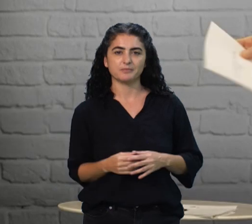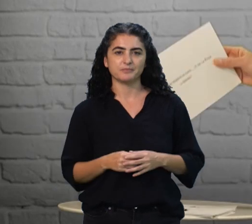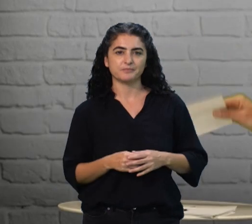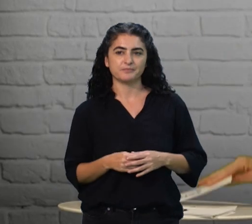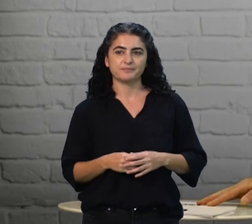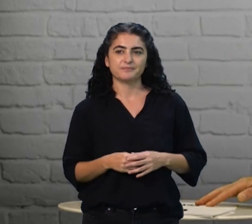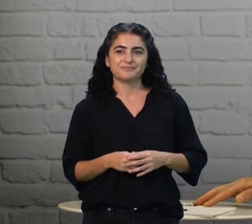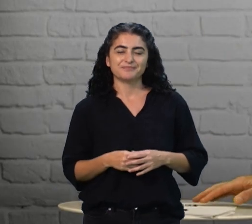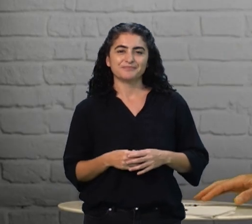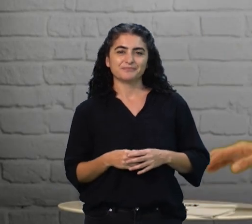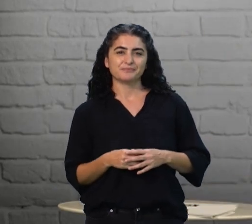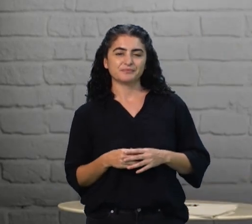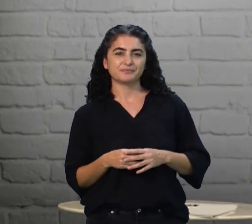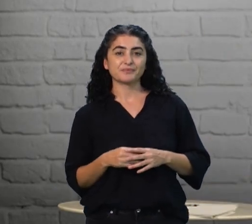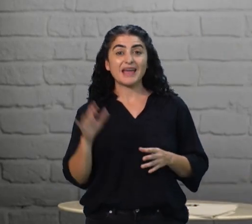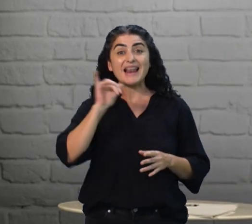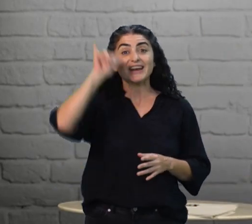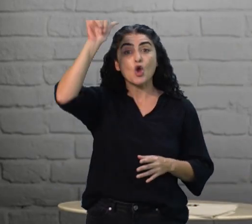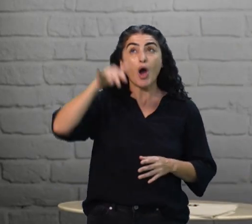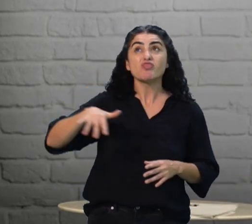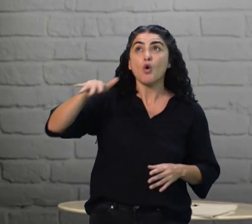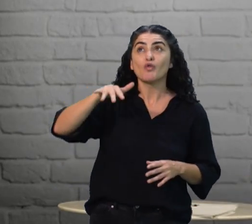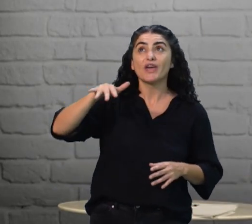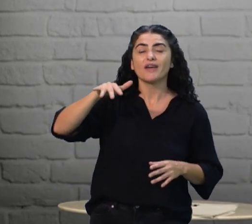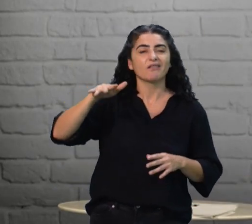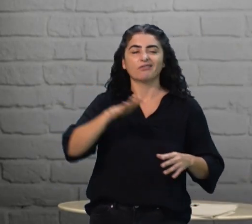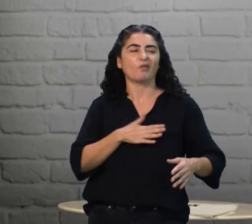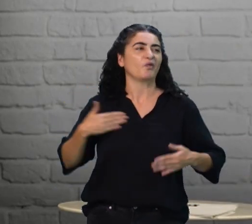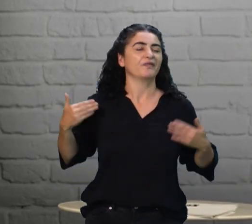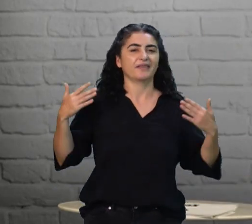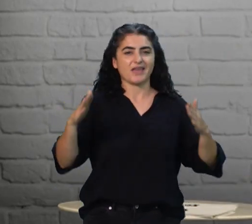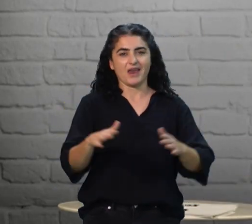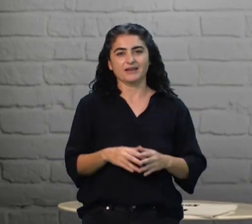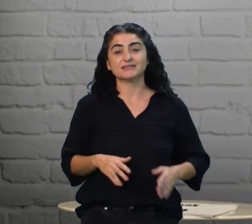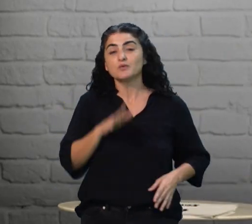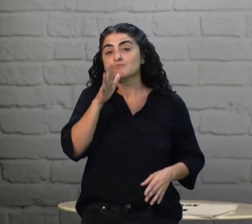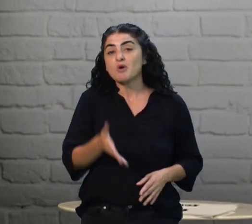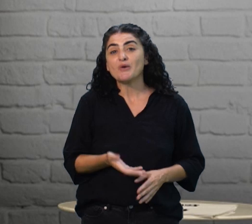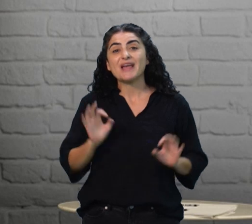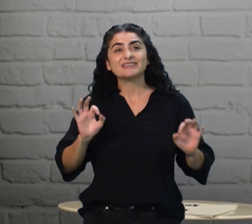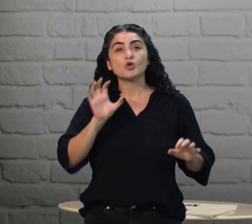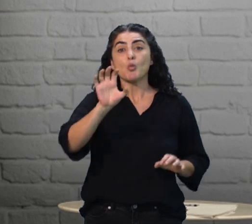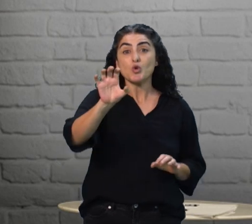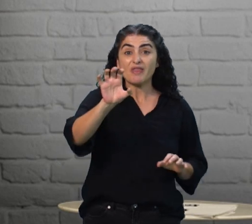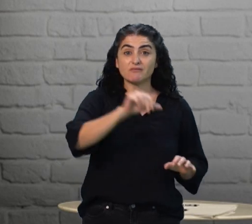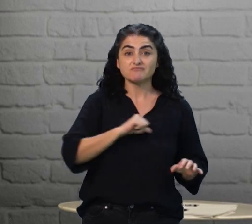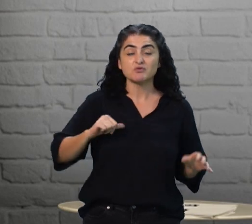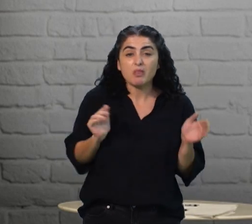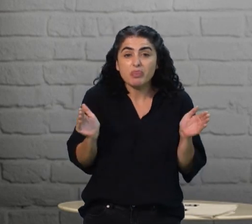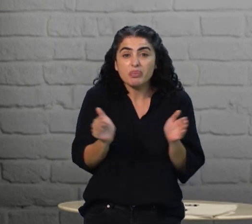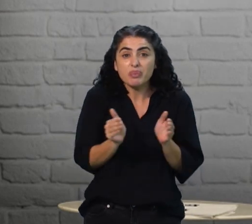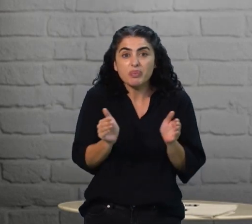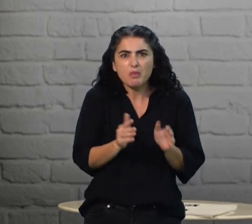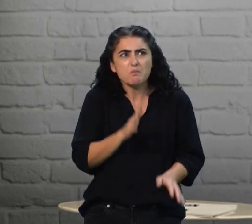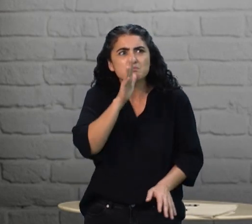tierra de La Rioja a donde queramos porque bueno es una comunidad pequeña y quizás por eso tendemos